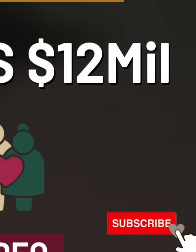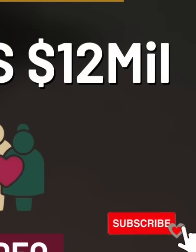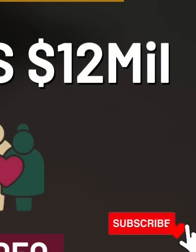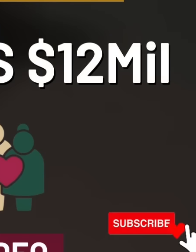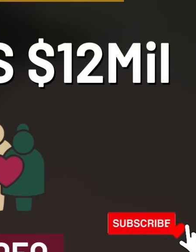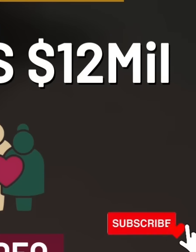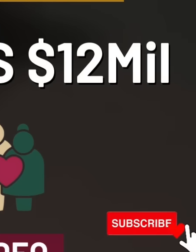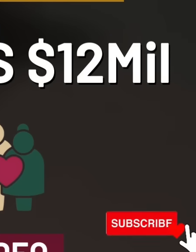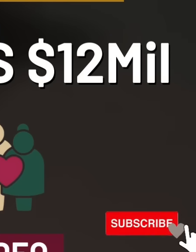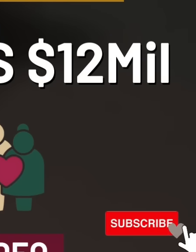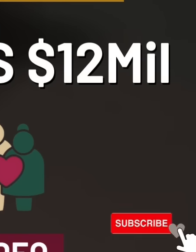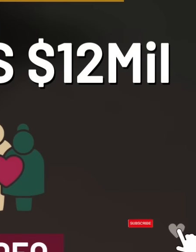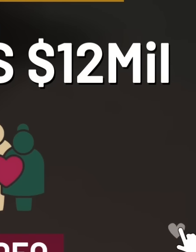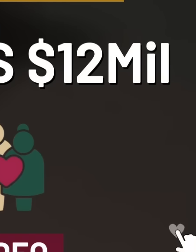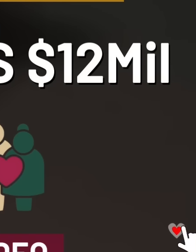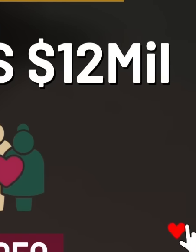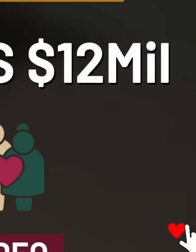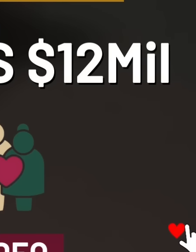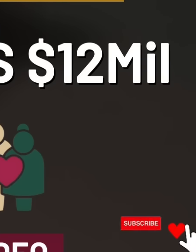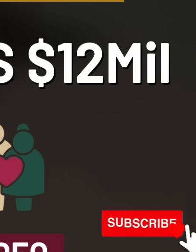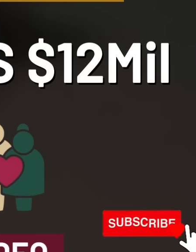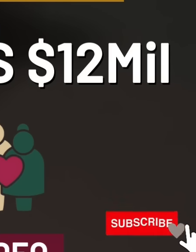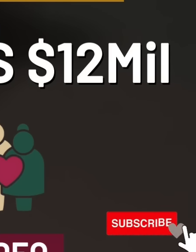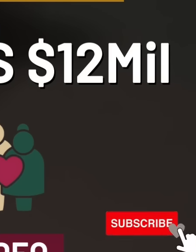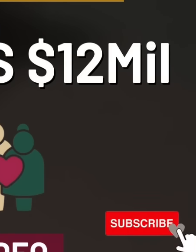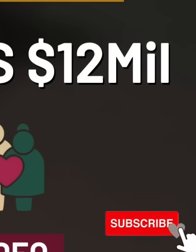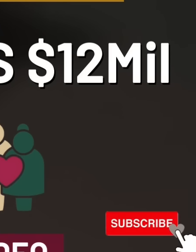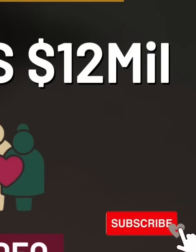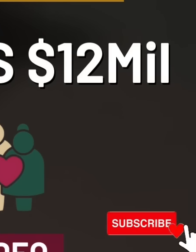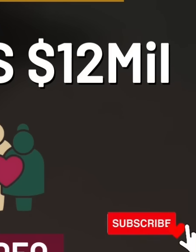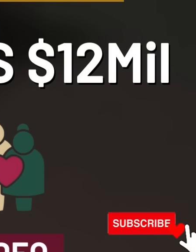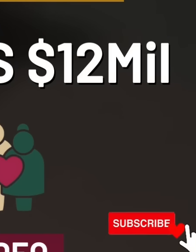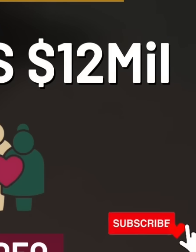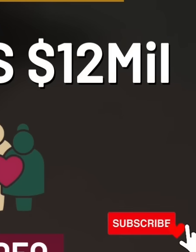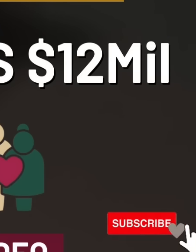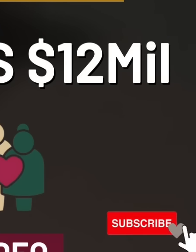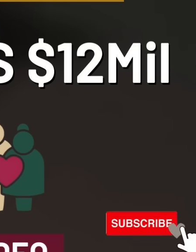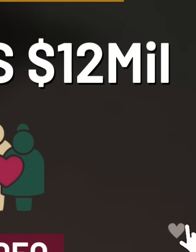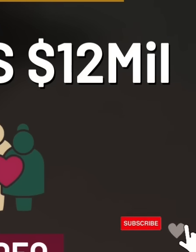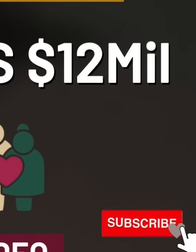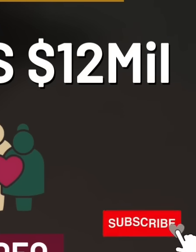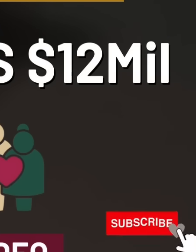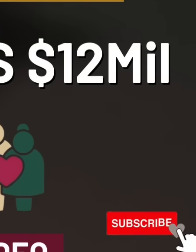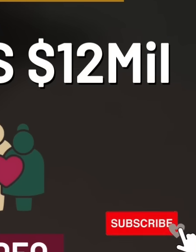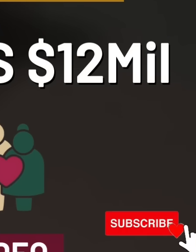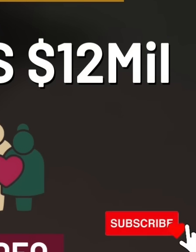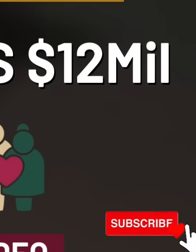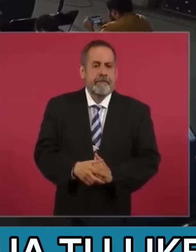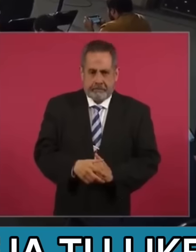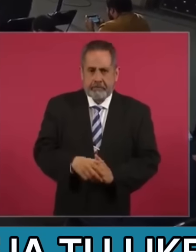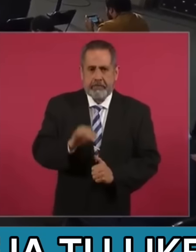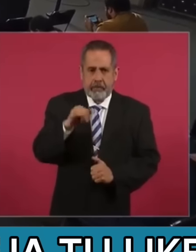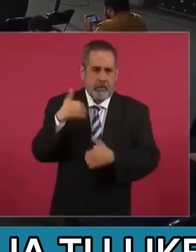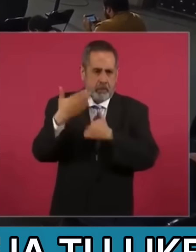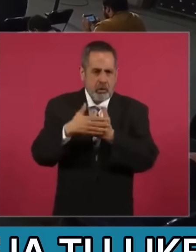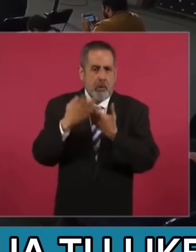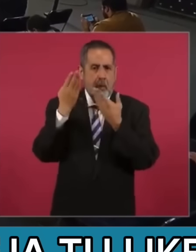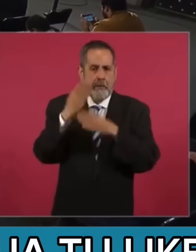dos y tres dejen su valioso comentario hasta pronto y bonito domingo familia